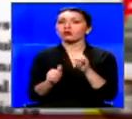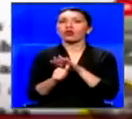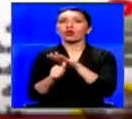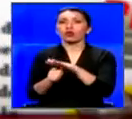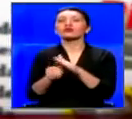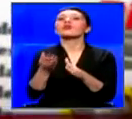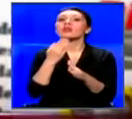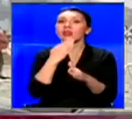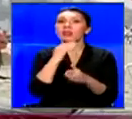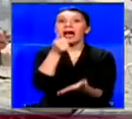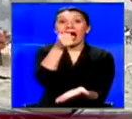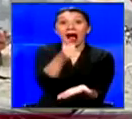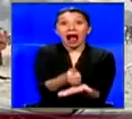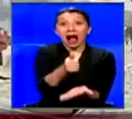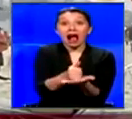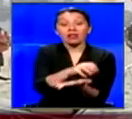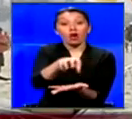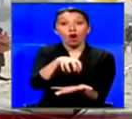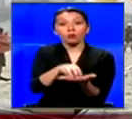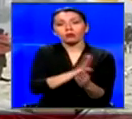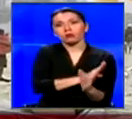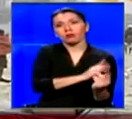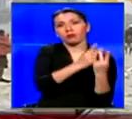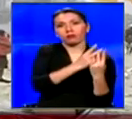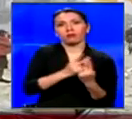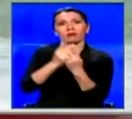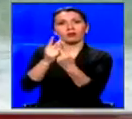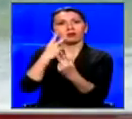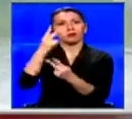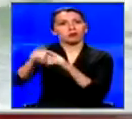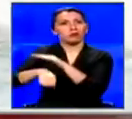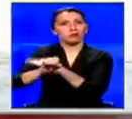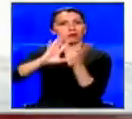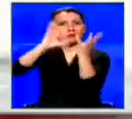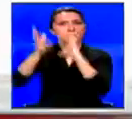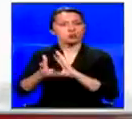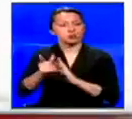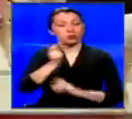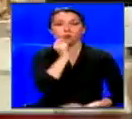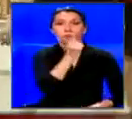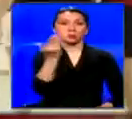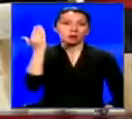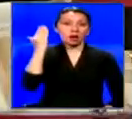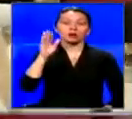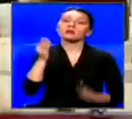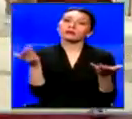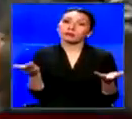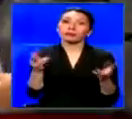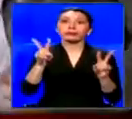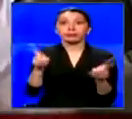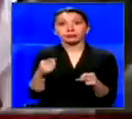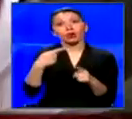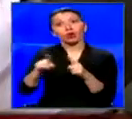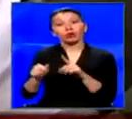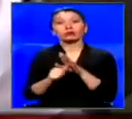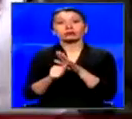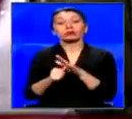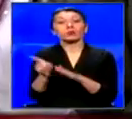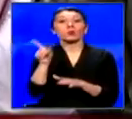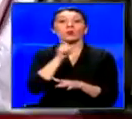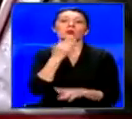e incluso el alcalde de la comuna los que viajaban. El hecho lo denunciamos en su oportunidad y por eso el edil y otros concejales